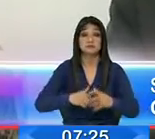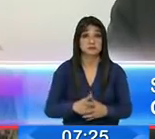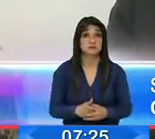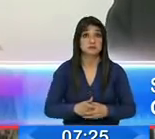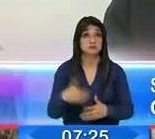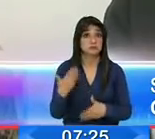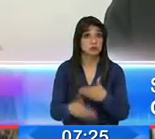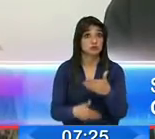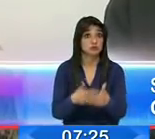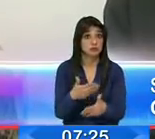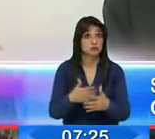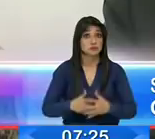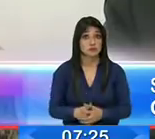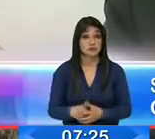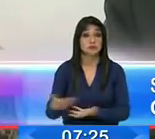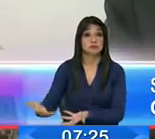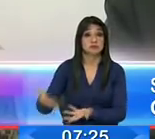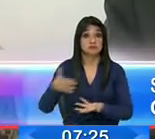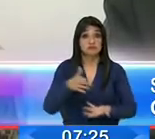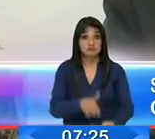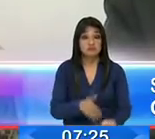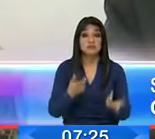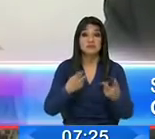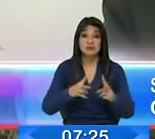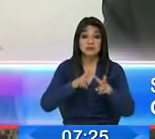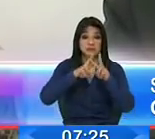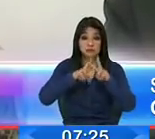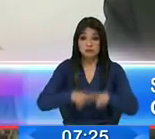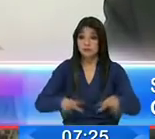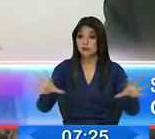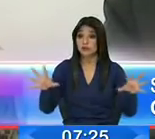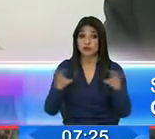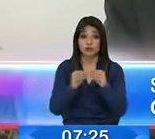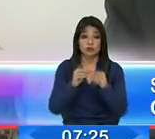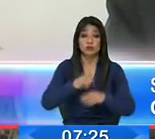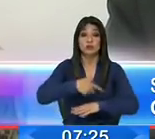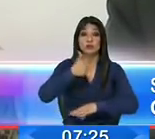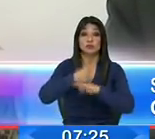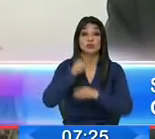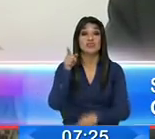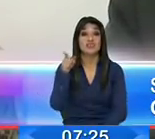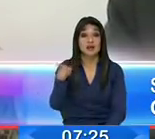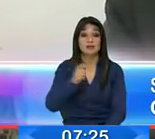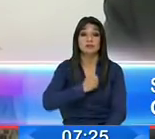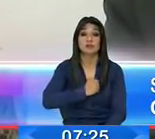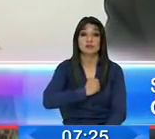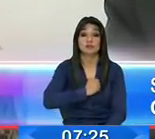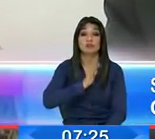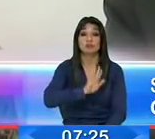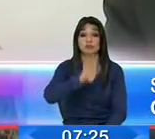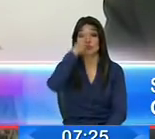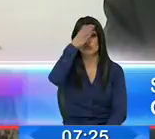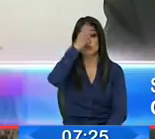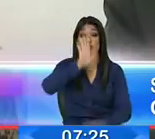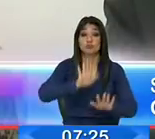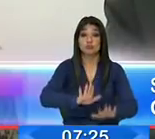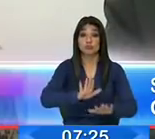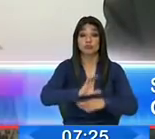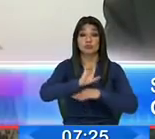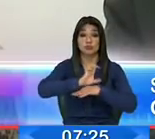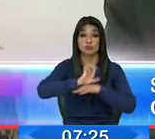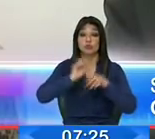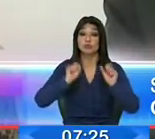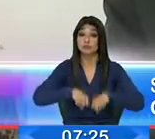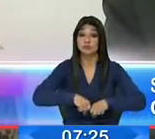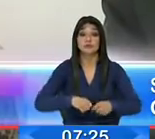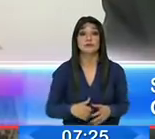no solamente se anuncia el retorno, sino que tiene que haber una verificación por parte de las autoridades de patrimonio cultural